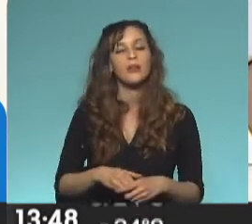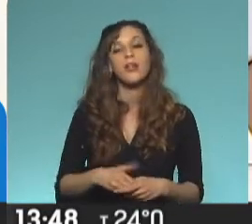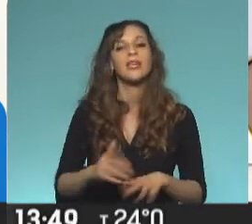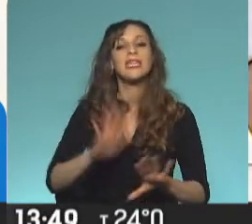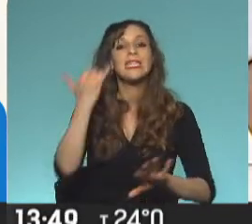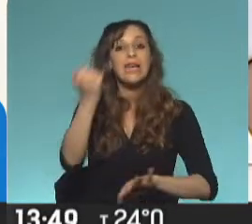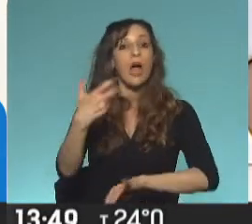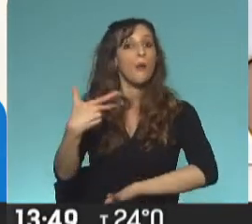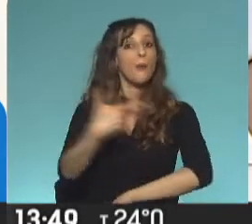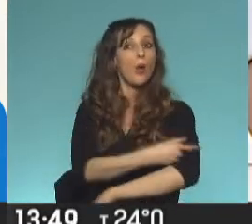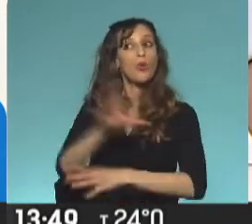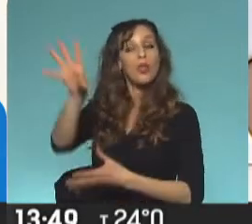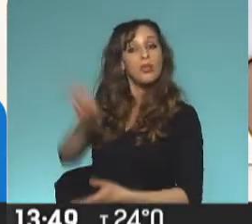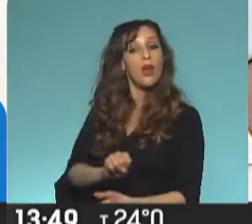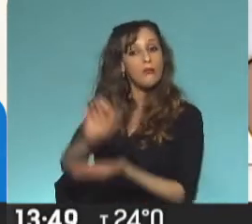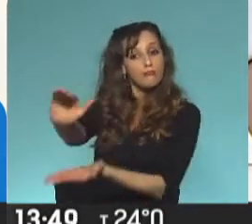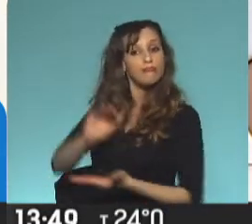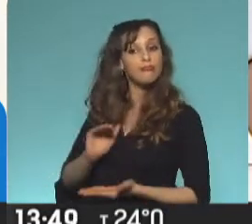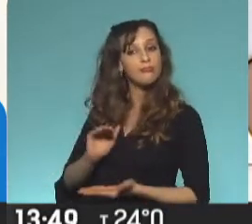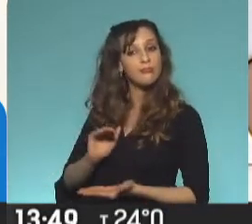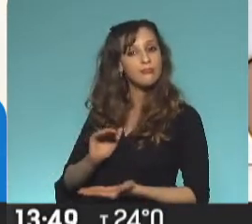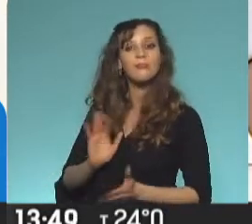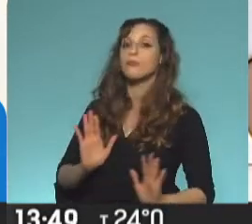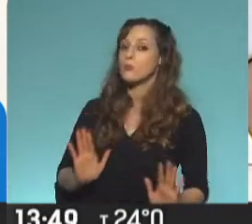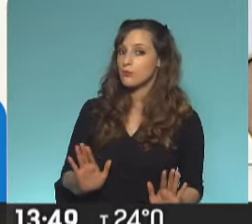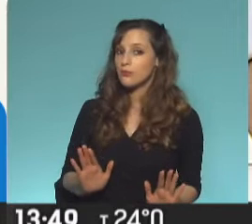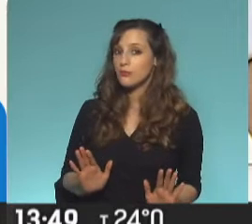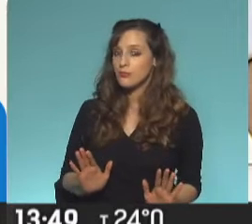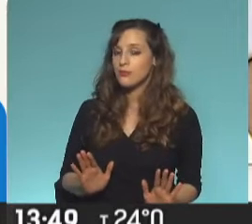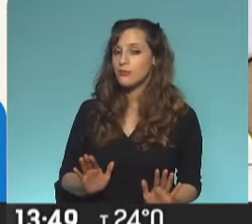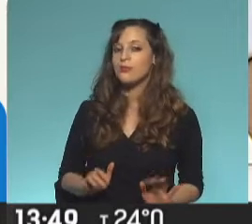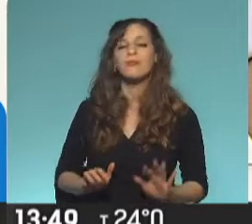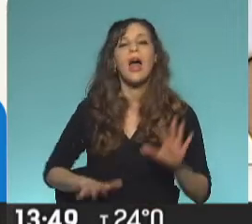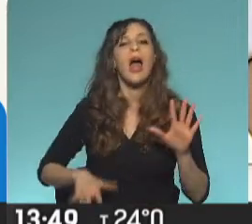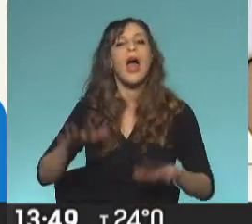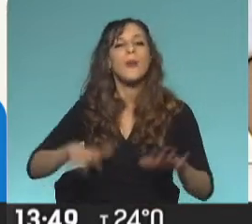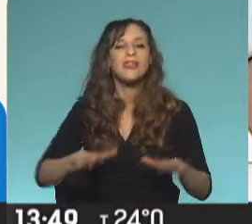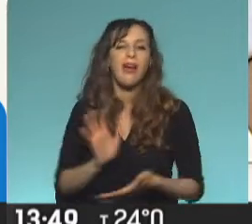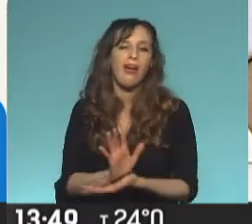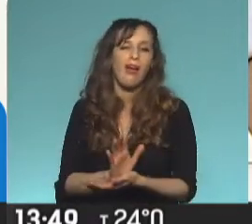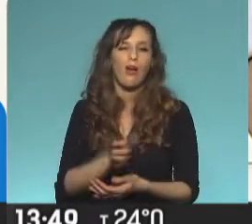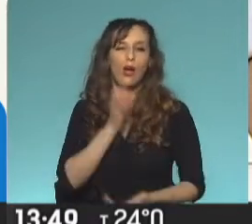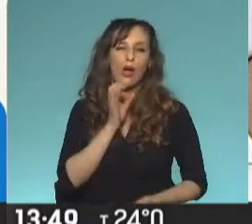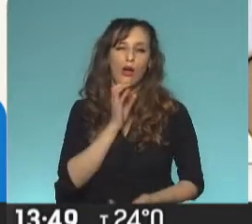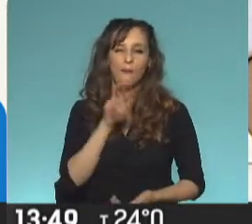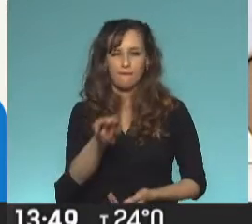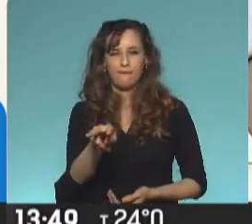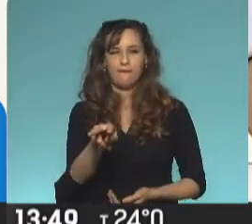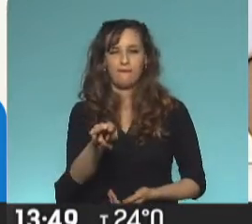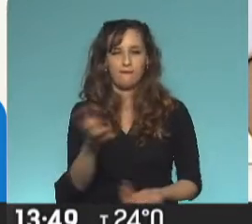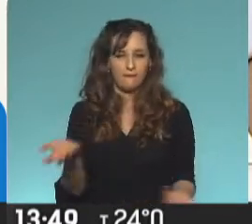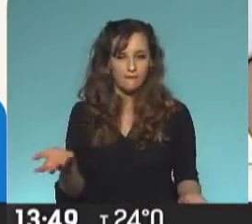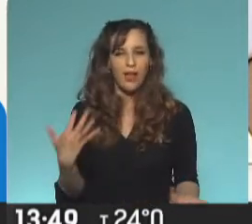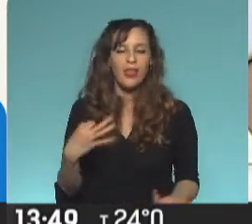vacuna de nuevo a veces es casi gracioso porque hay que